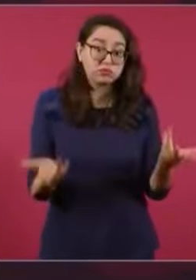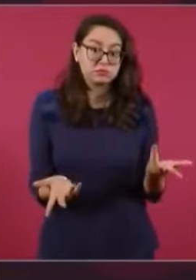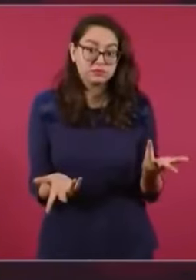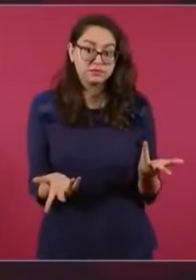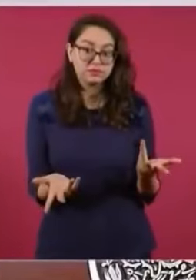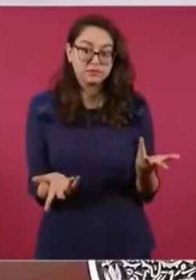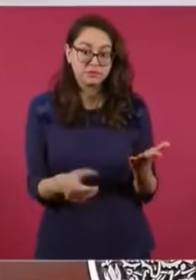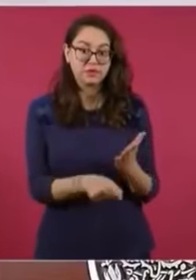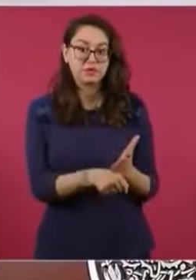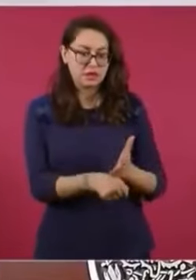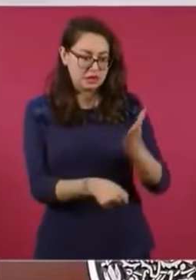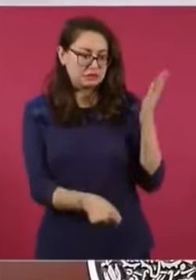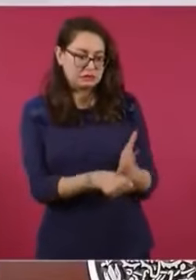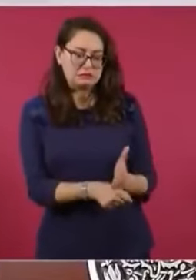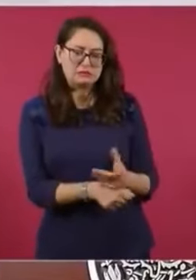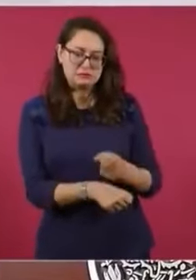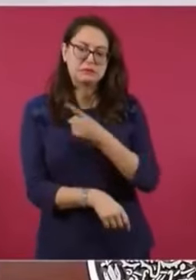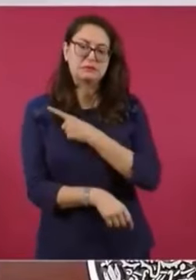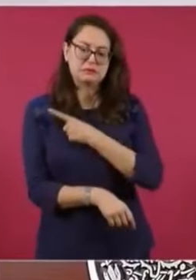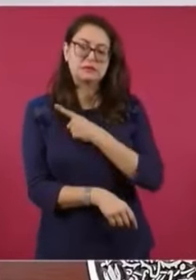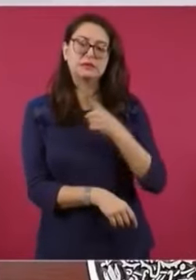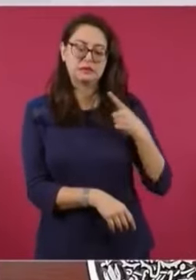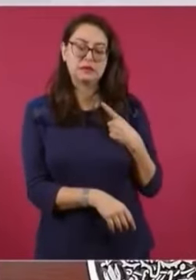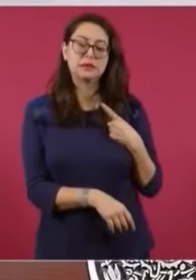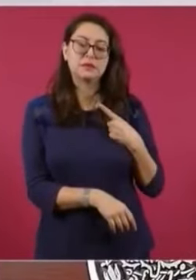castigarse a los responsables.